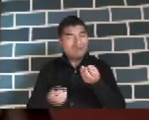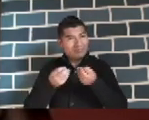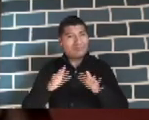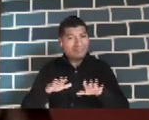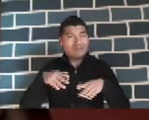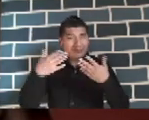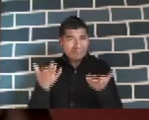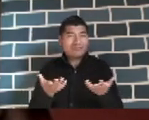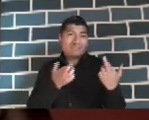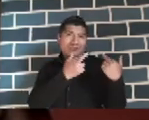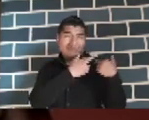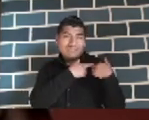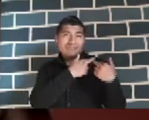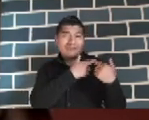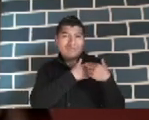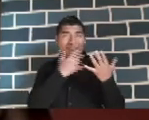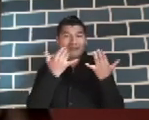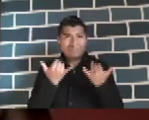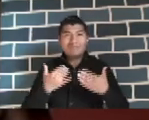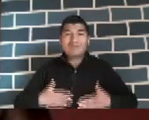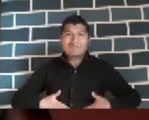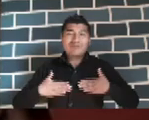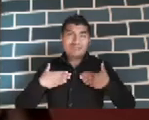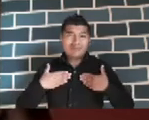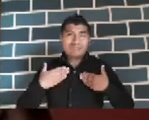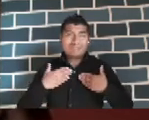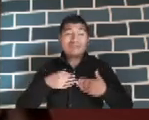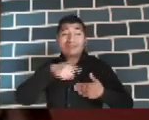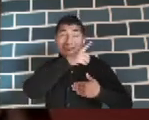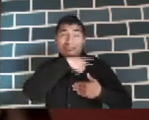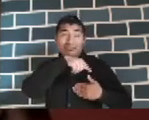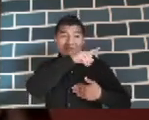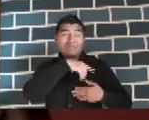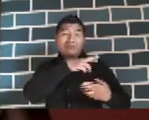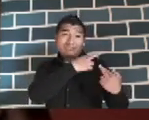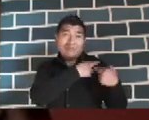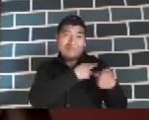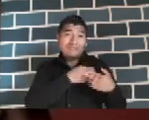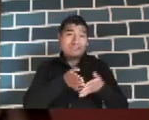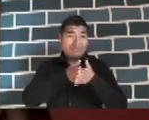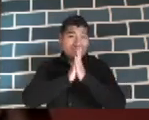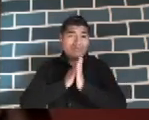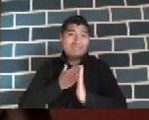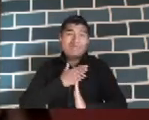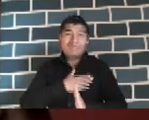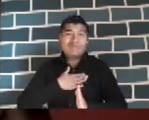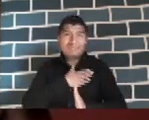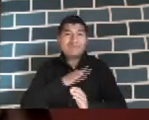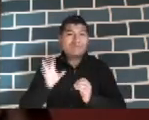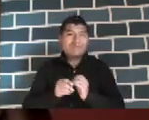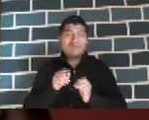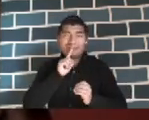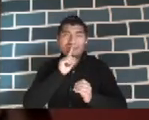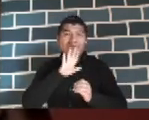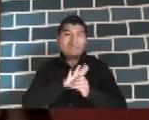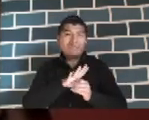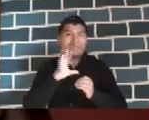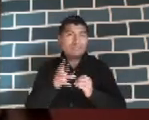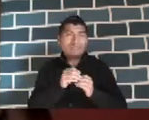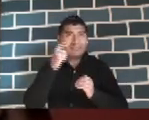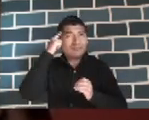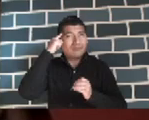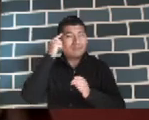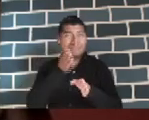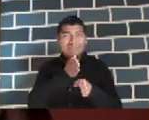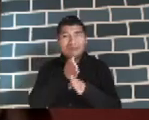responsables de lo que estamos viviendo a esos responsables pedimos que actúen con mayor compromiso y coherencia para